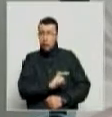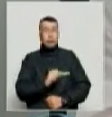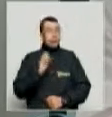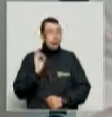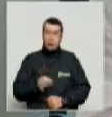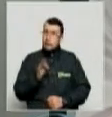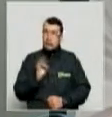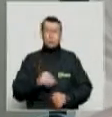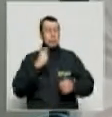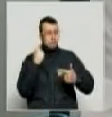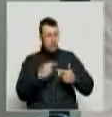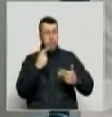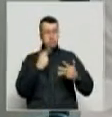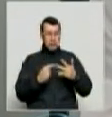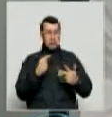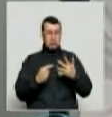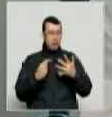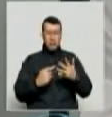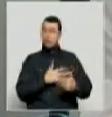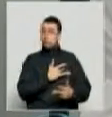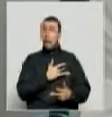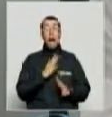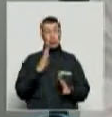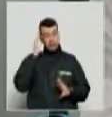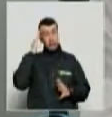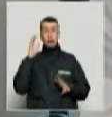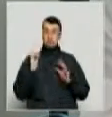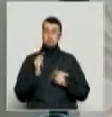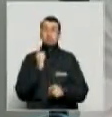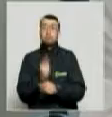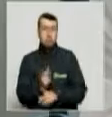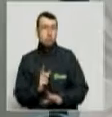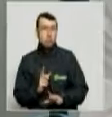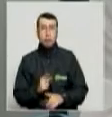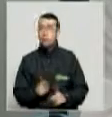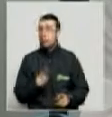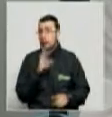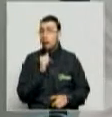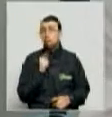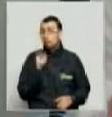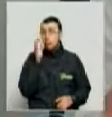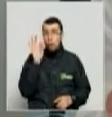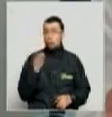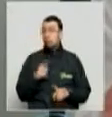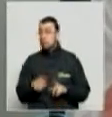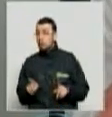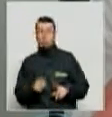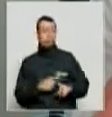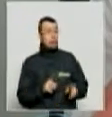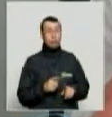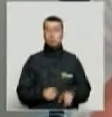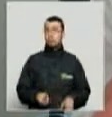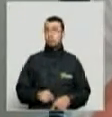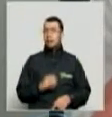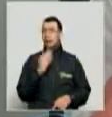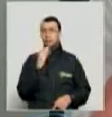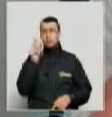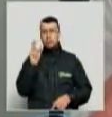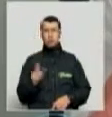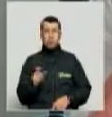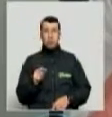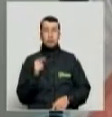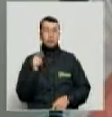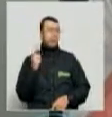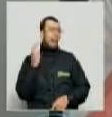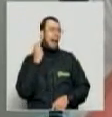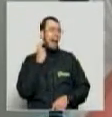le va a dar tales síntomas, fuera muy fácil, pero no. ¿Se pueden imaginar que a uno le llegue un paciente con un dolor en una